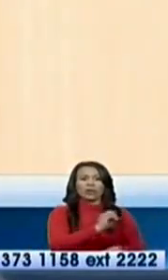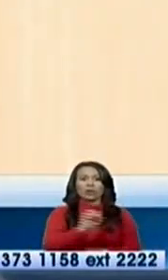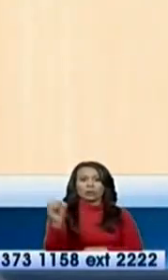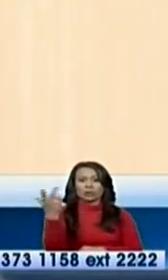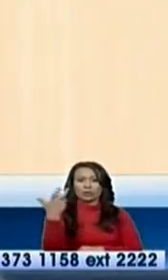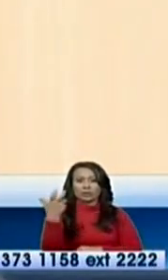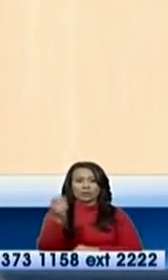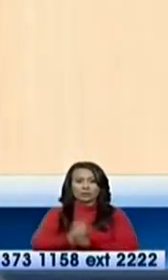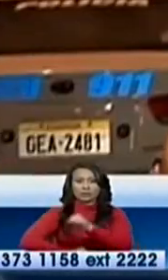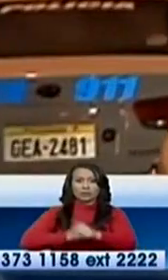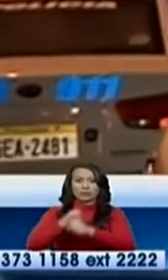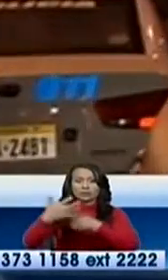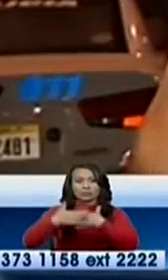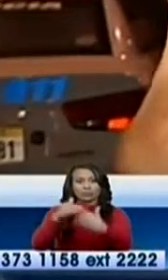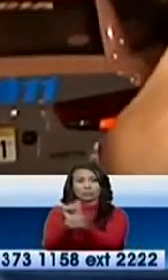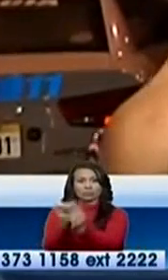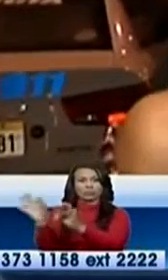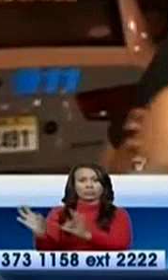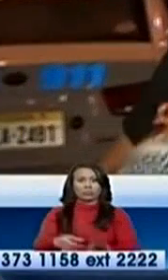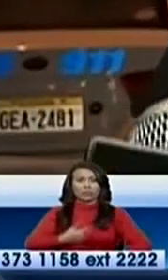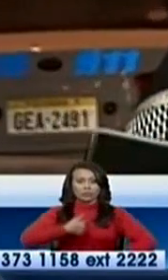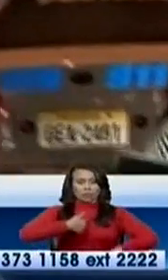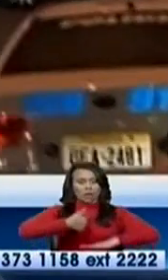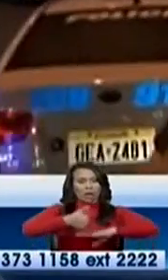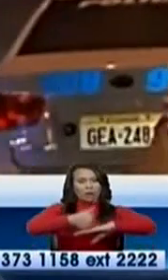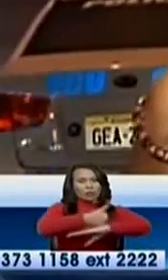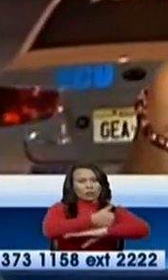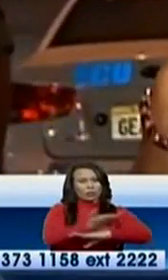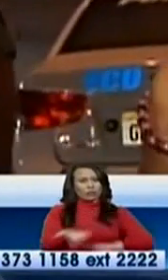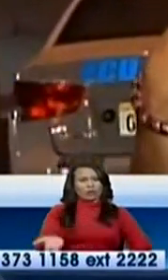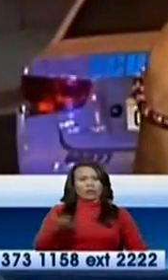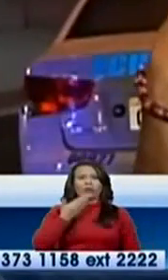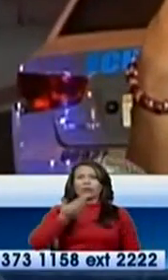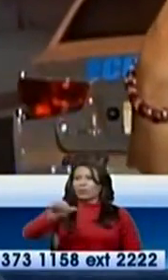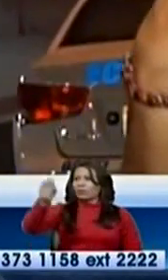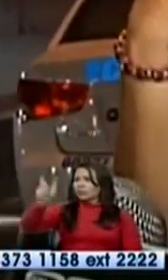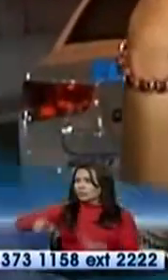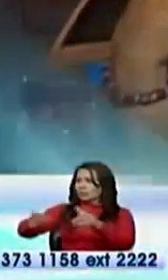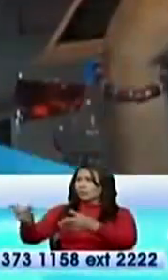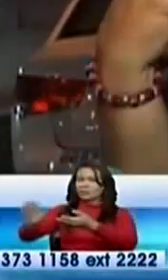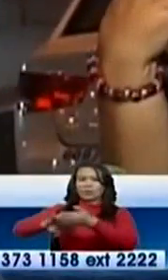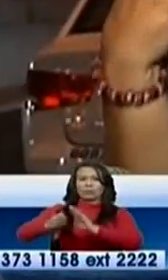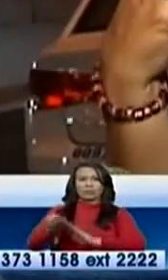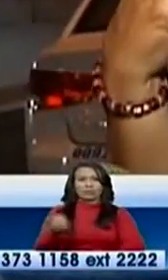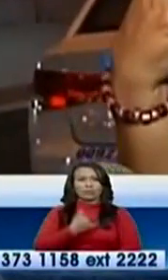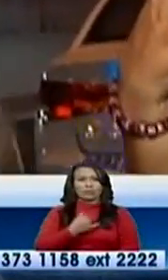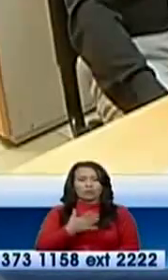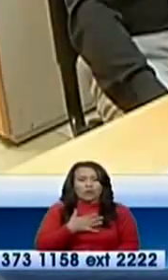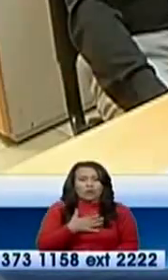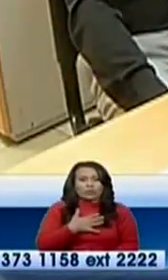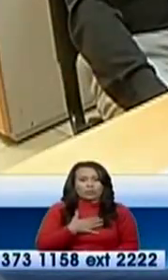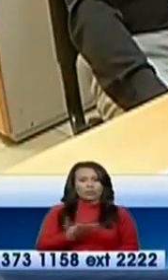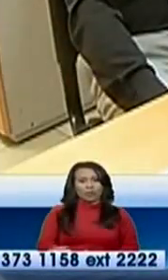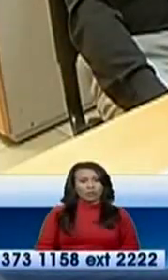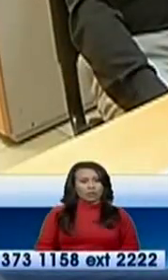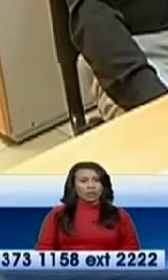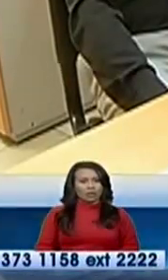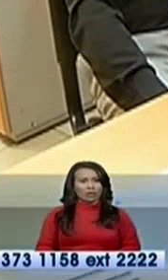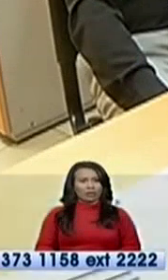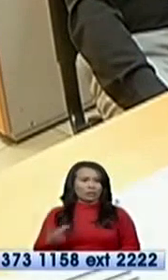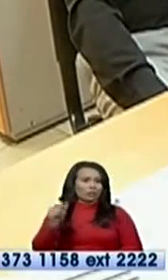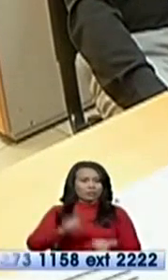de prisión. Si a uno como autoridad le hacen eso, peor a la ciudadanía, como yo estoy en estado de shock.